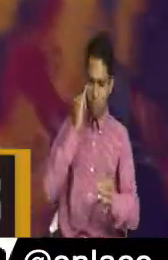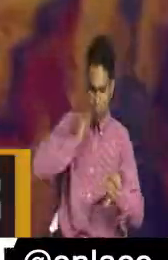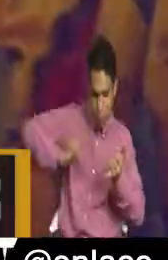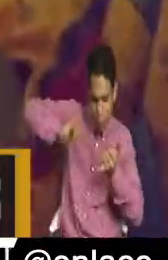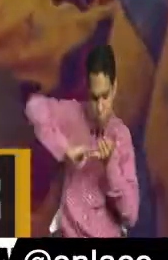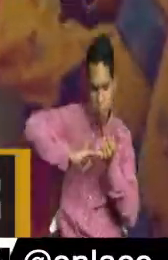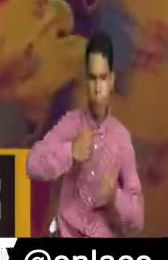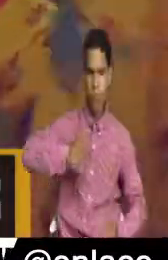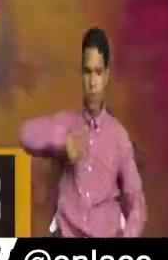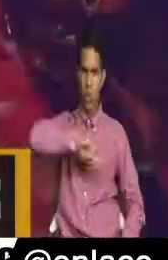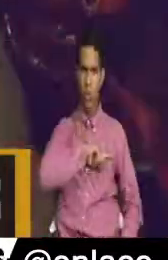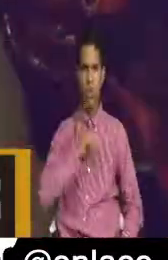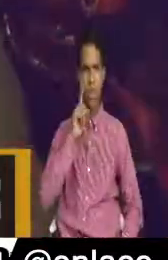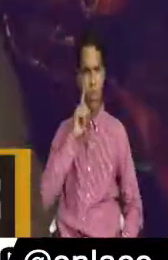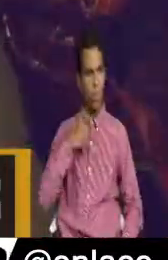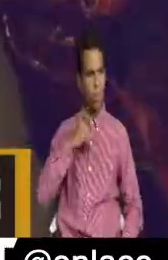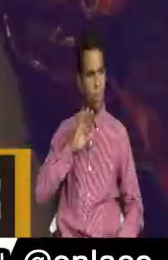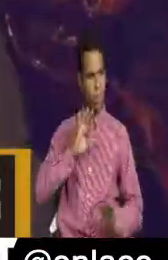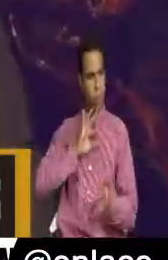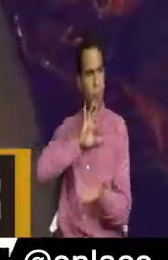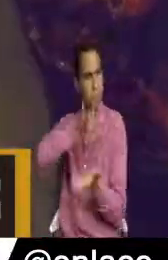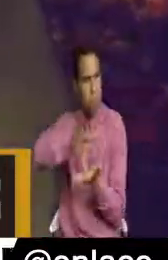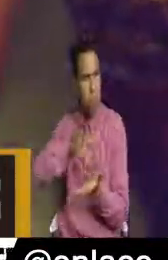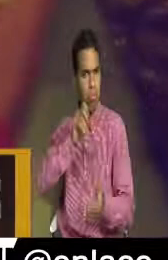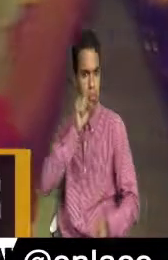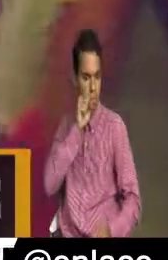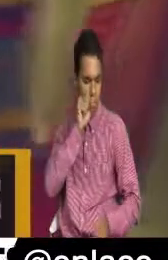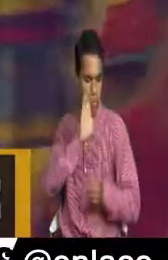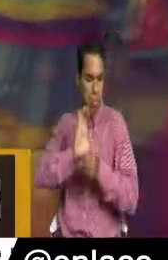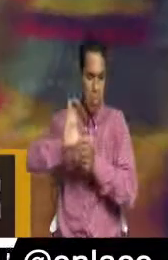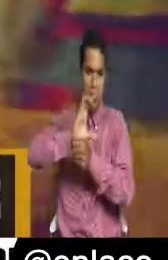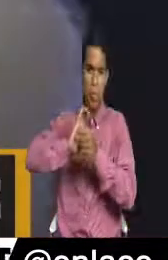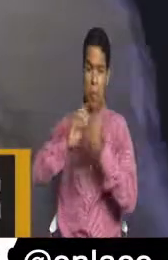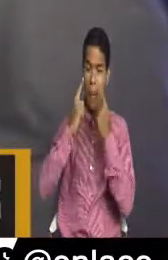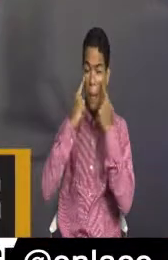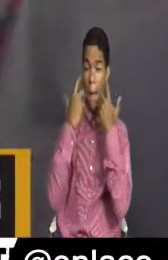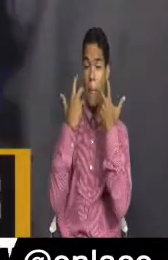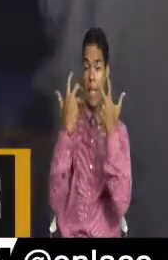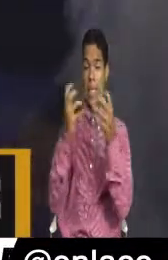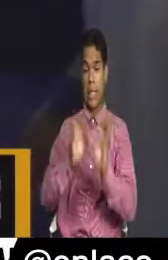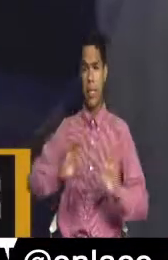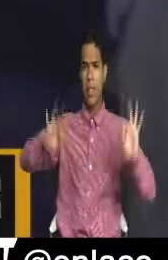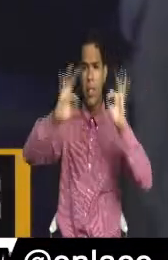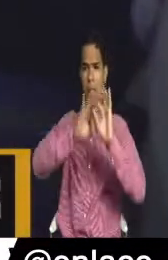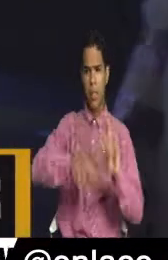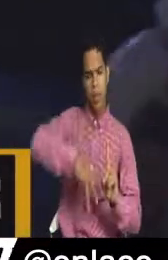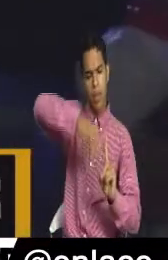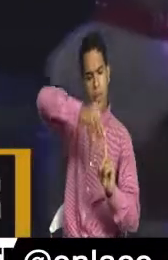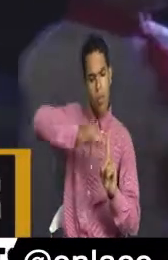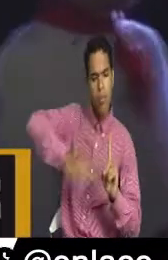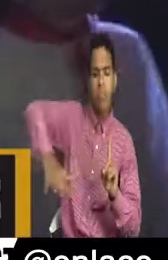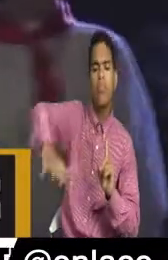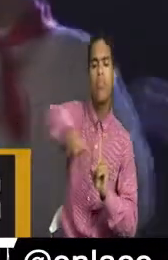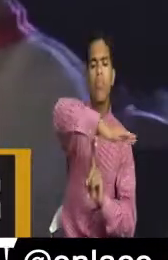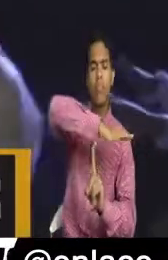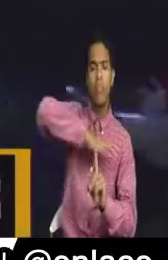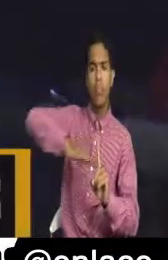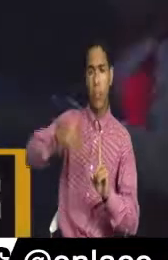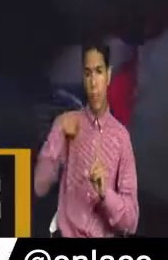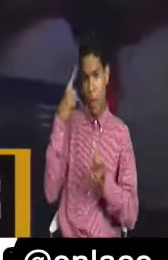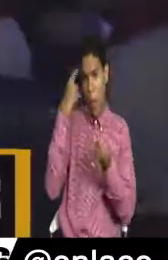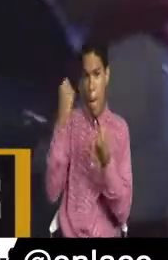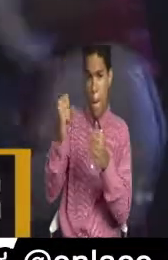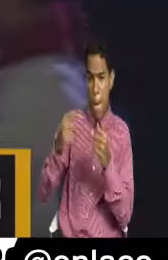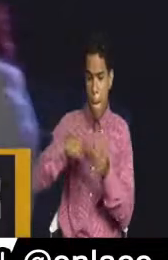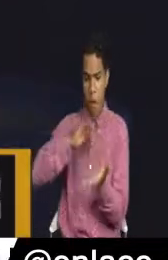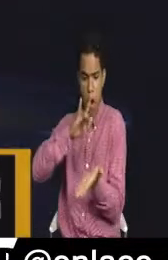de, podemos decir que de la ciudad más importante del Magdalena Medio. Entonces nos preocupamos por llevar a escenarios la